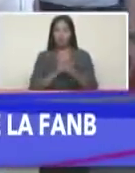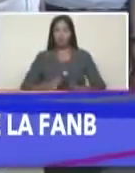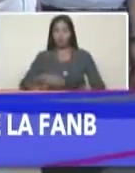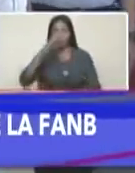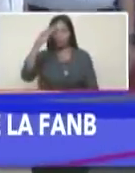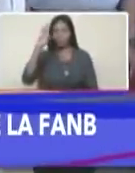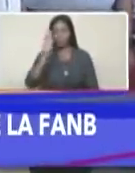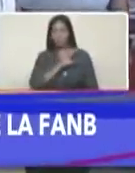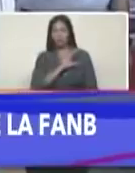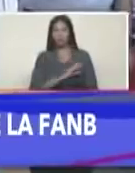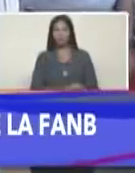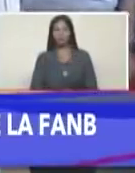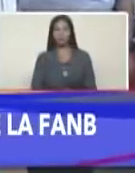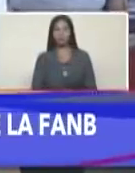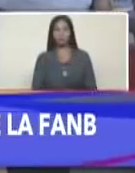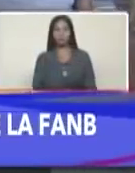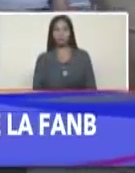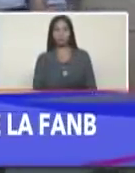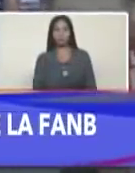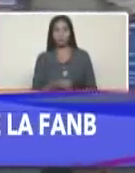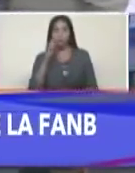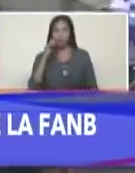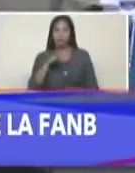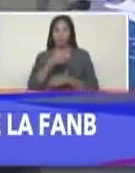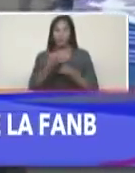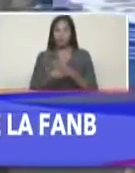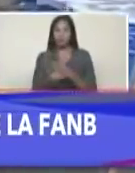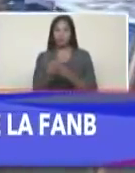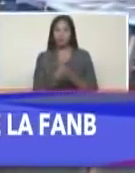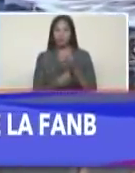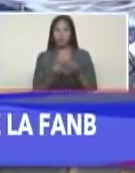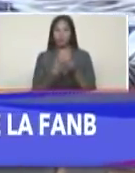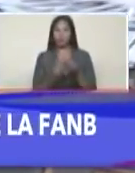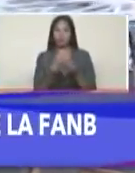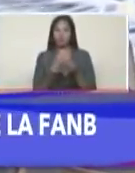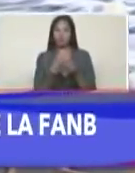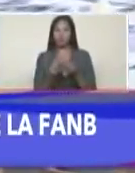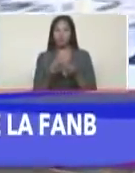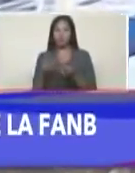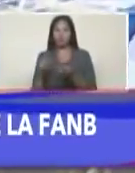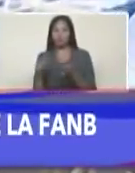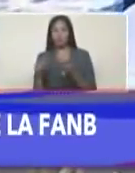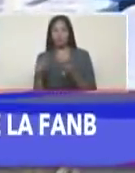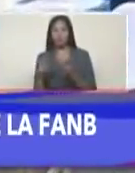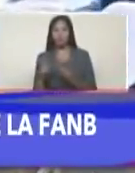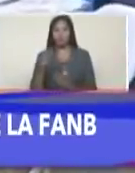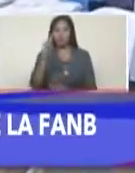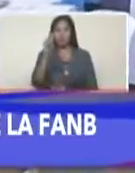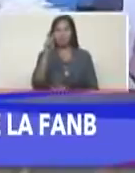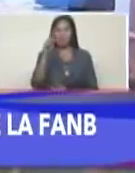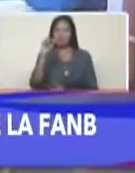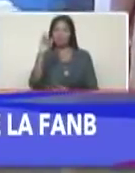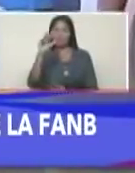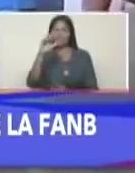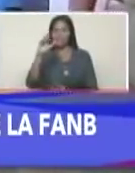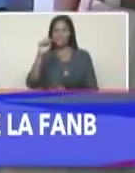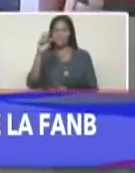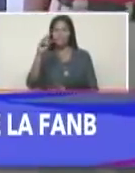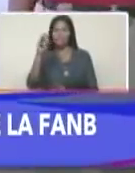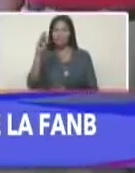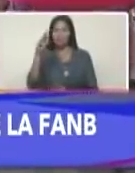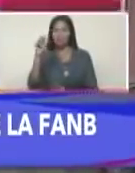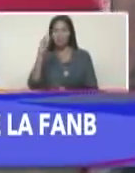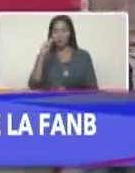bolivariana. Aquí tienen unos proyectos de fabricación trilladoras por fricción. Correcto. Que, bueno, aquí están